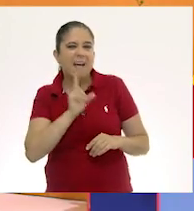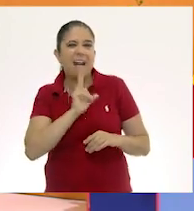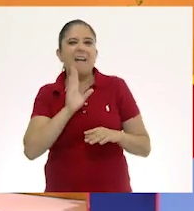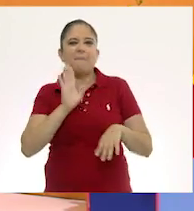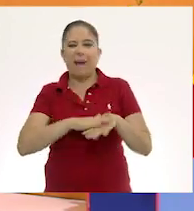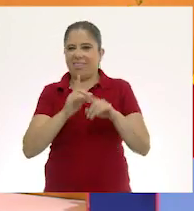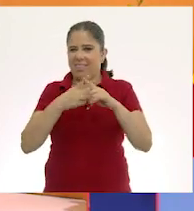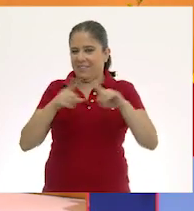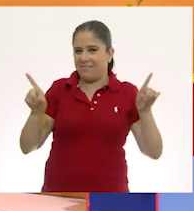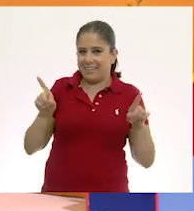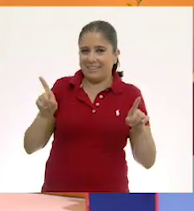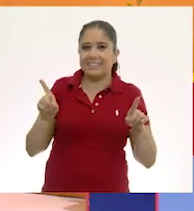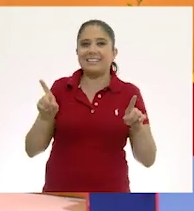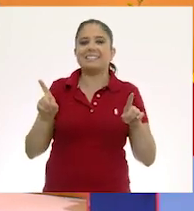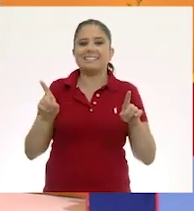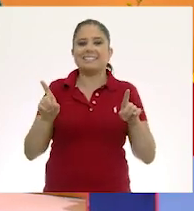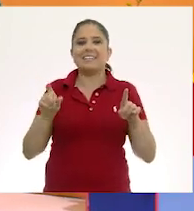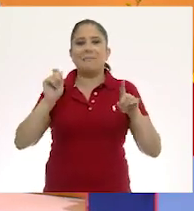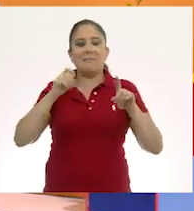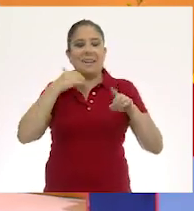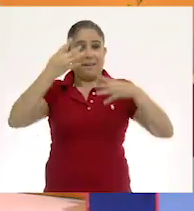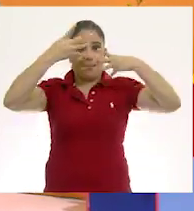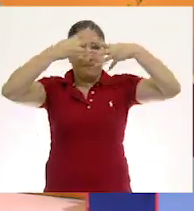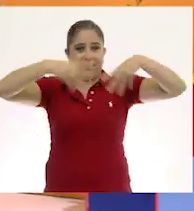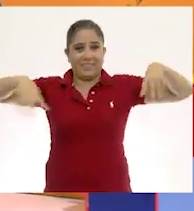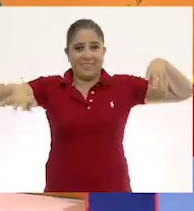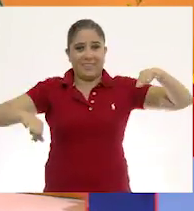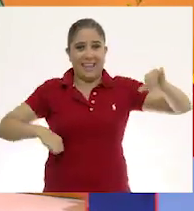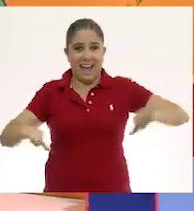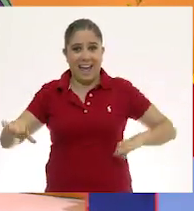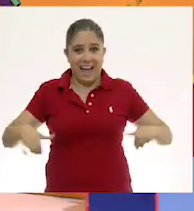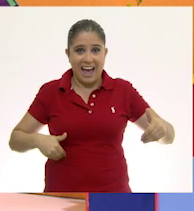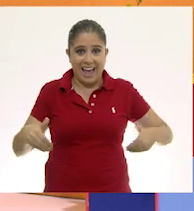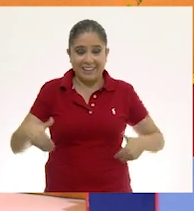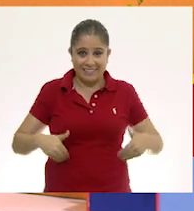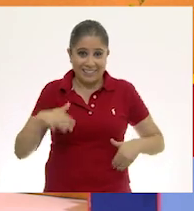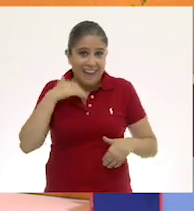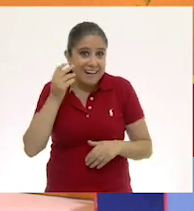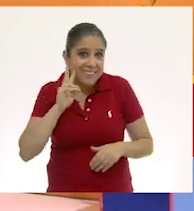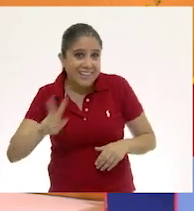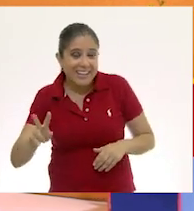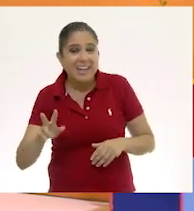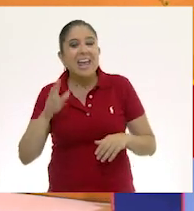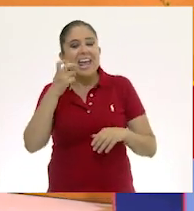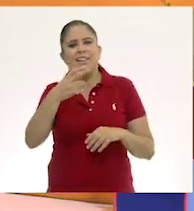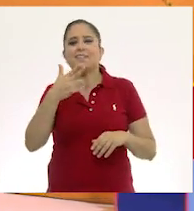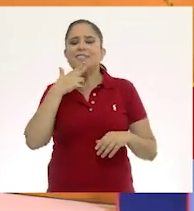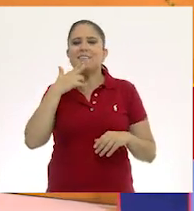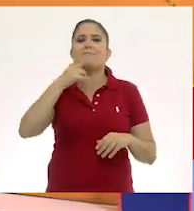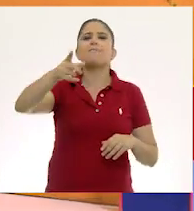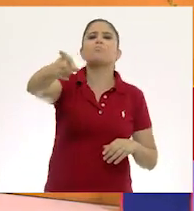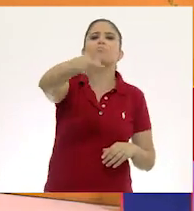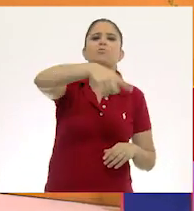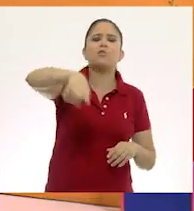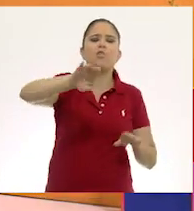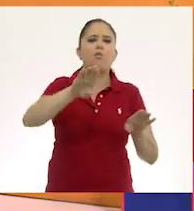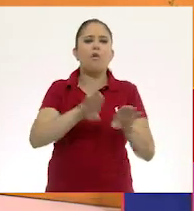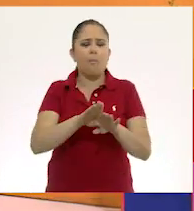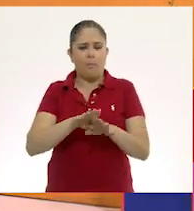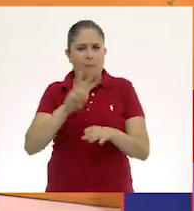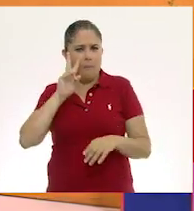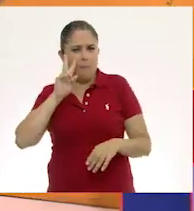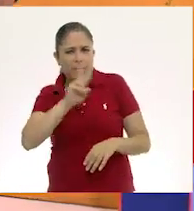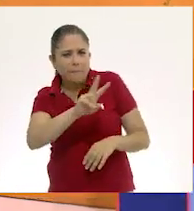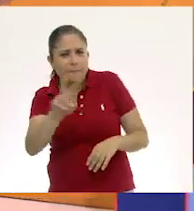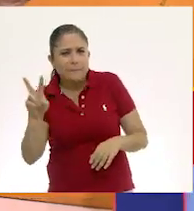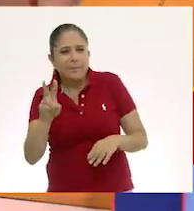poquito distinto. Un teatrito de papel, ¿te parece? ¡Ay, me parece muy bien! Sí, porque además esto le va a servir a los amiguitos como un recurso más